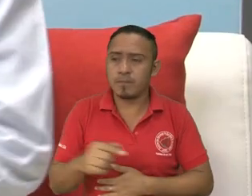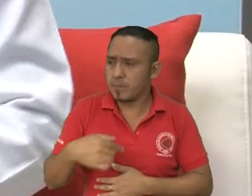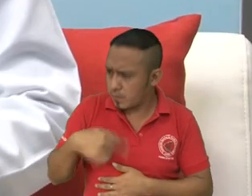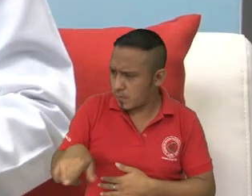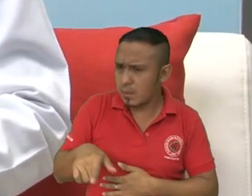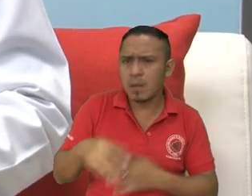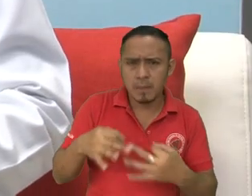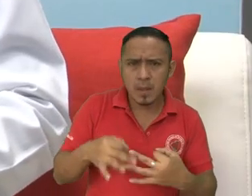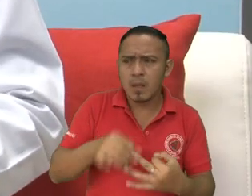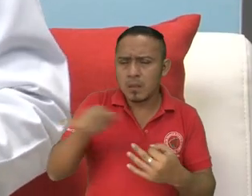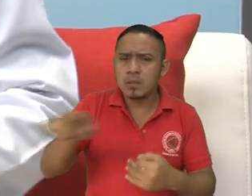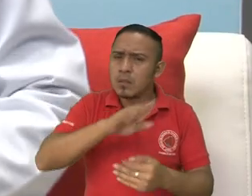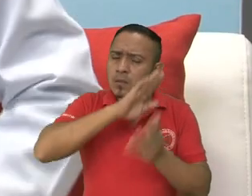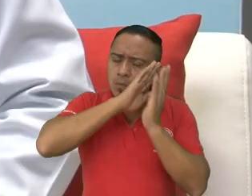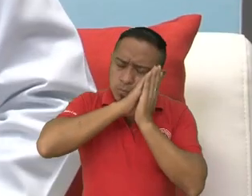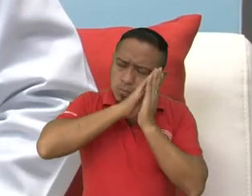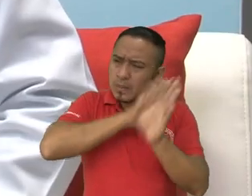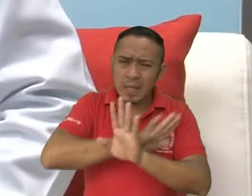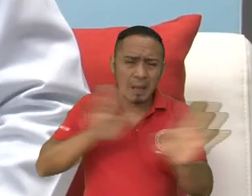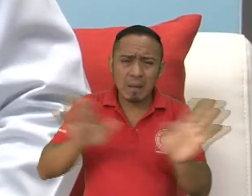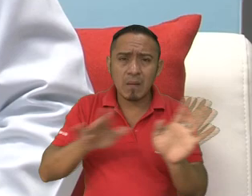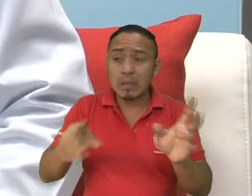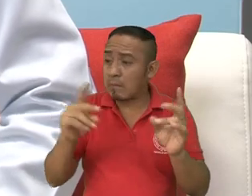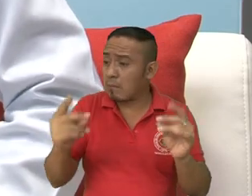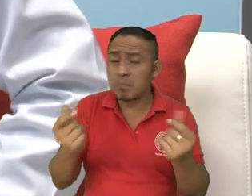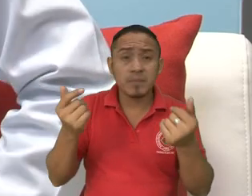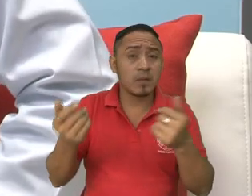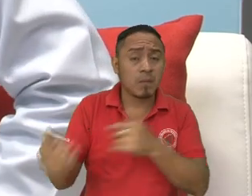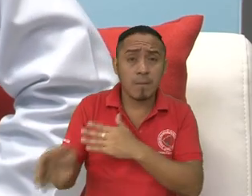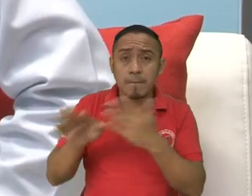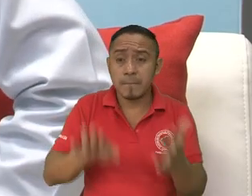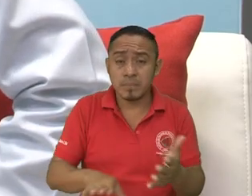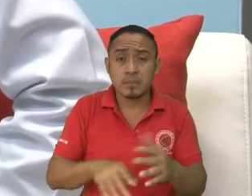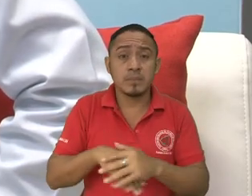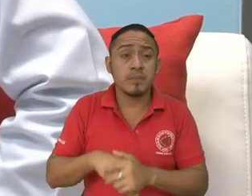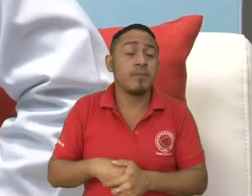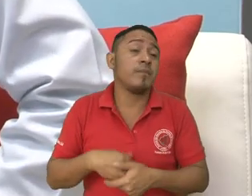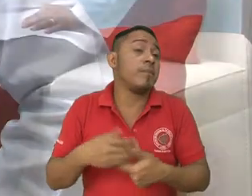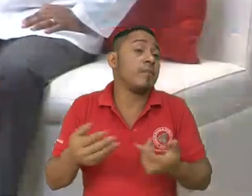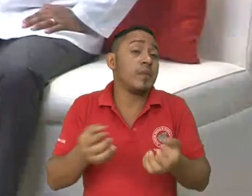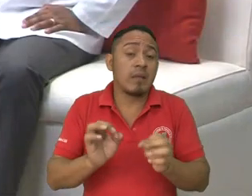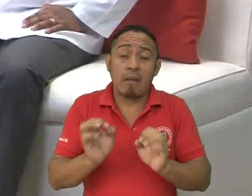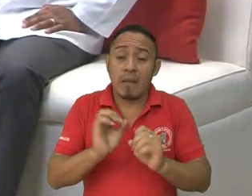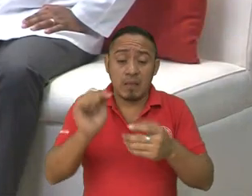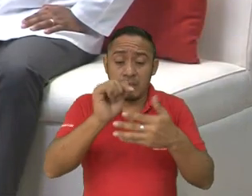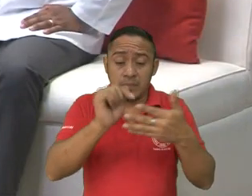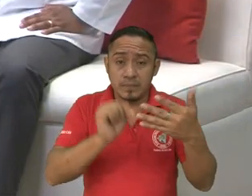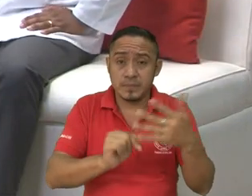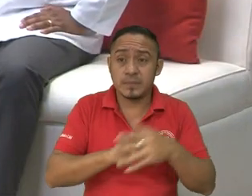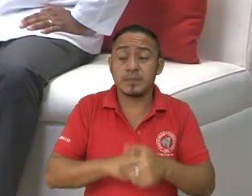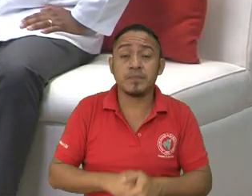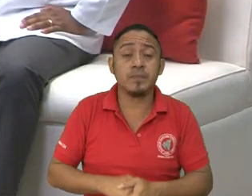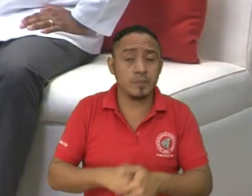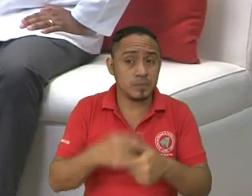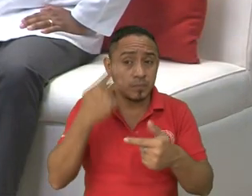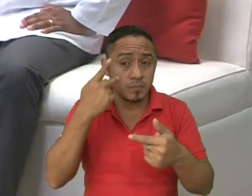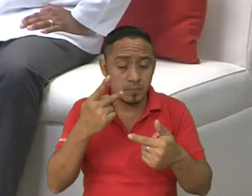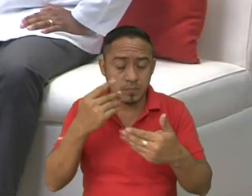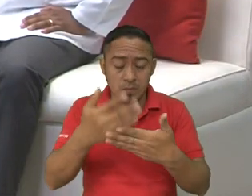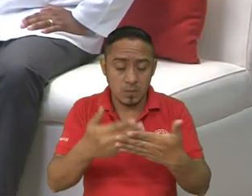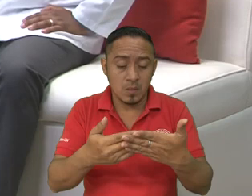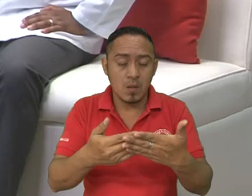dormir, estaba bien y falleció. Y no presentó síntomas. Sí. Por eso es que el más mínimo síntoma que